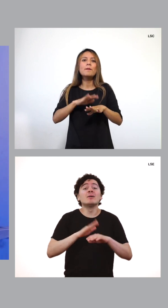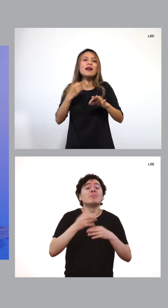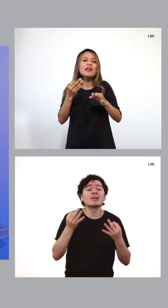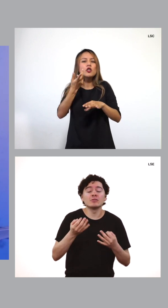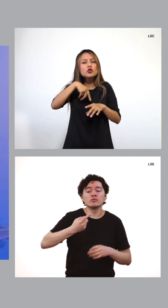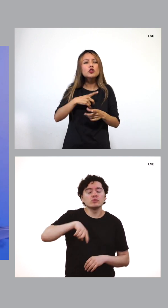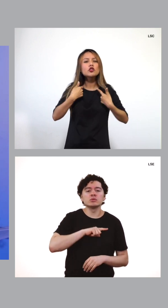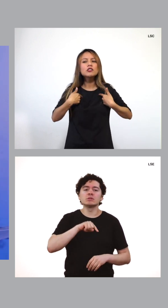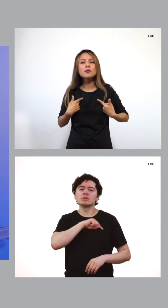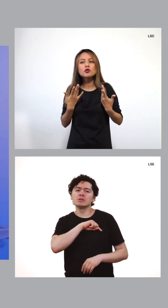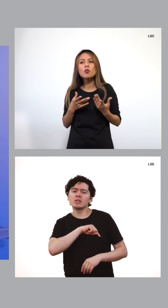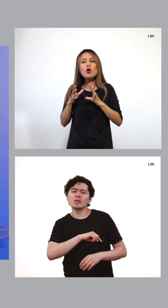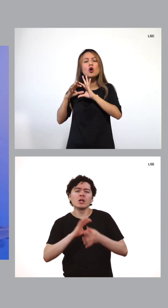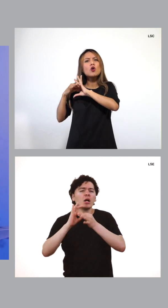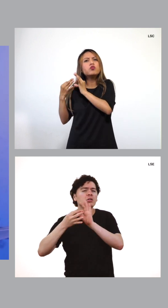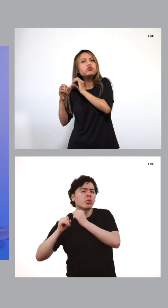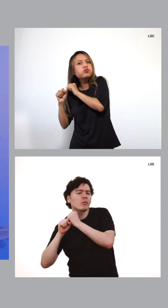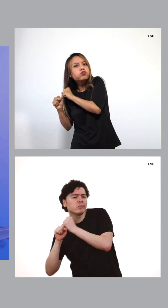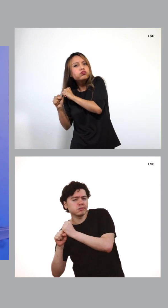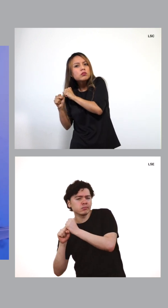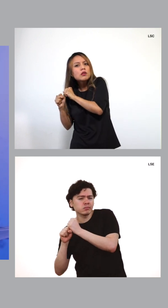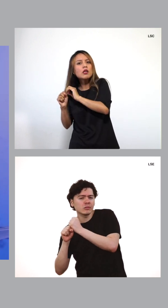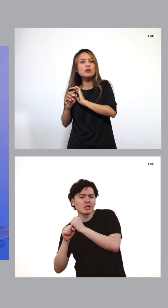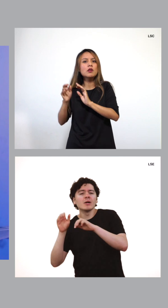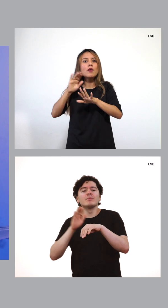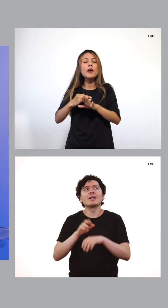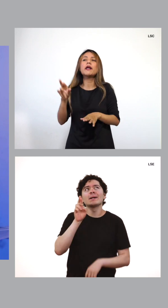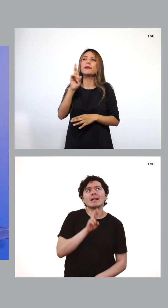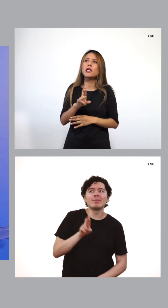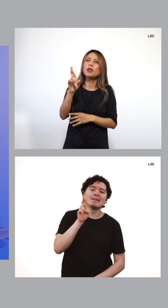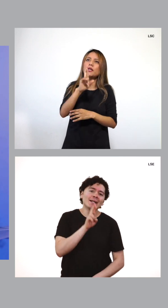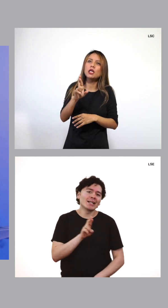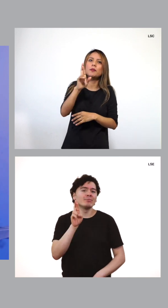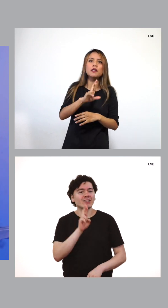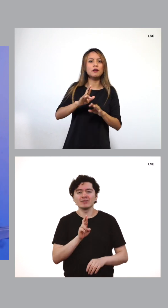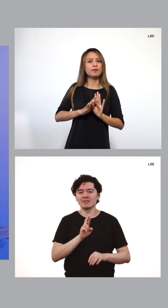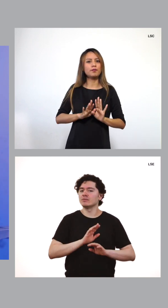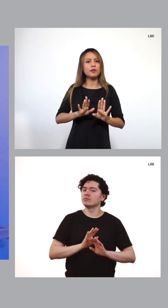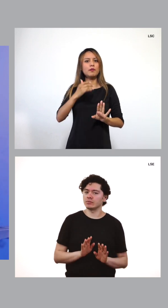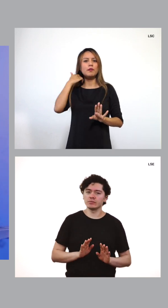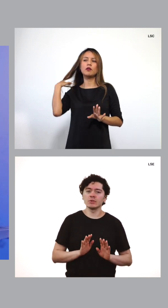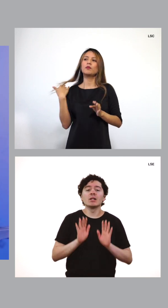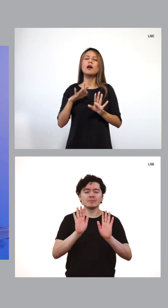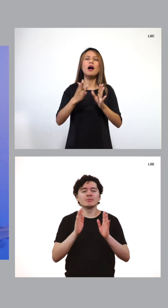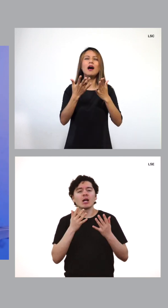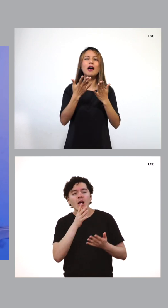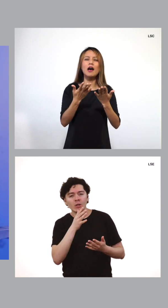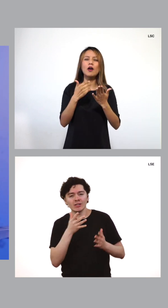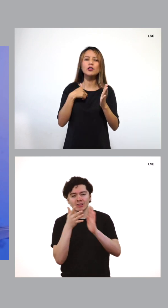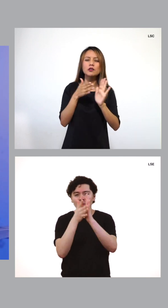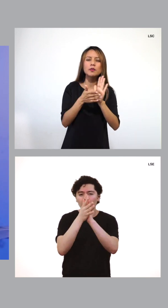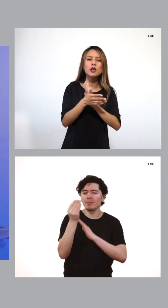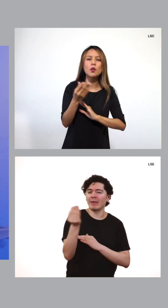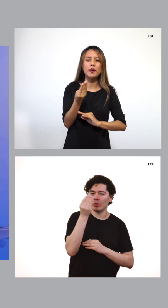de alguna forma destinados a repetirlas una y otra vez. Esa es la primera, y cuando empiece a hablar te vas a dar cuenta de lo que estoy hablando.